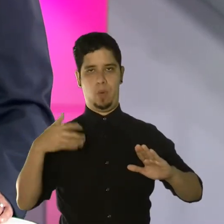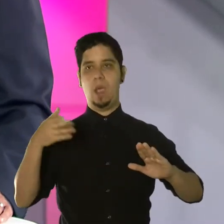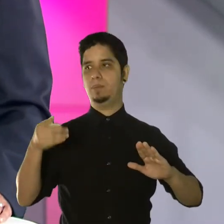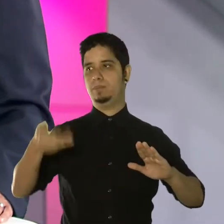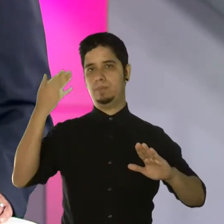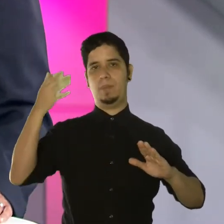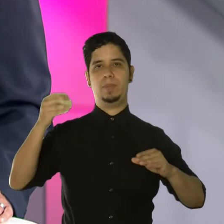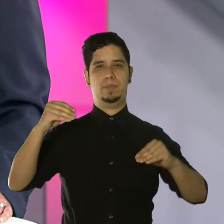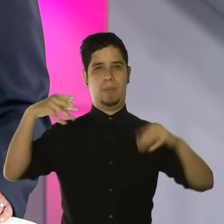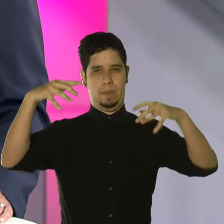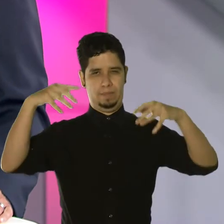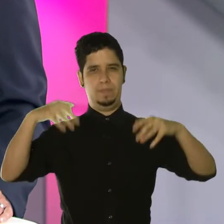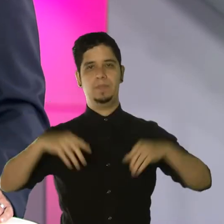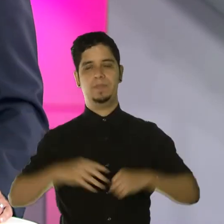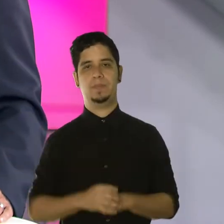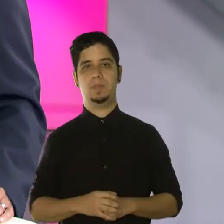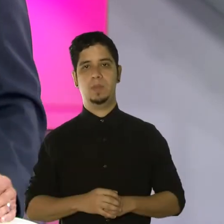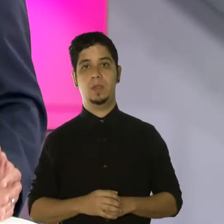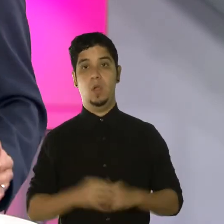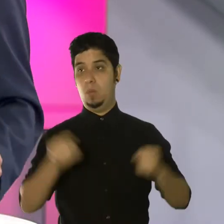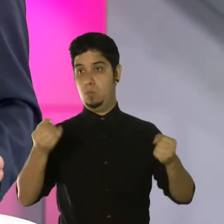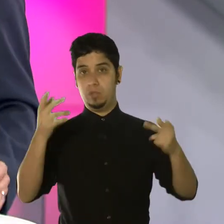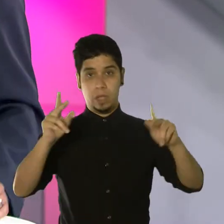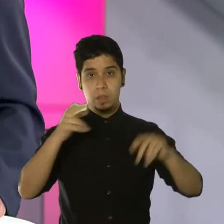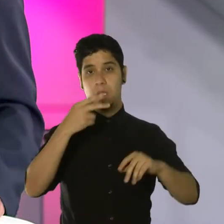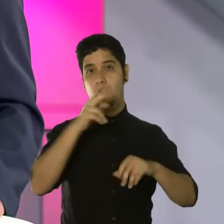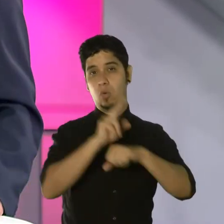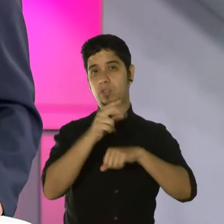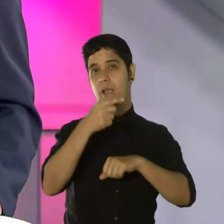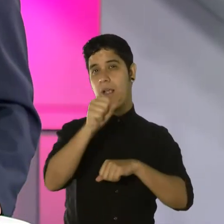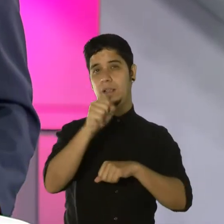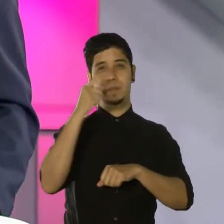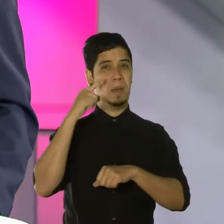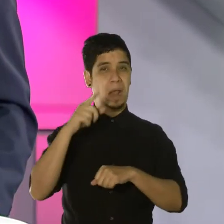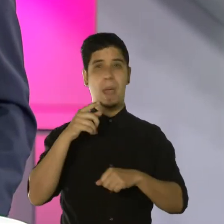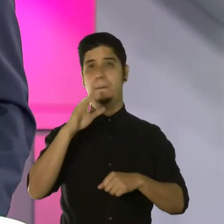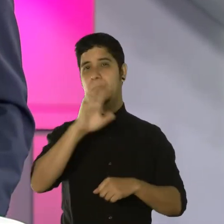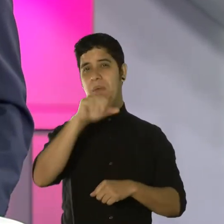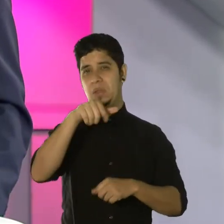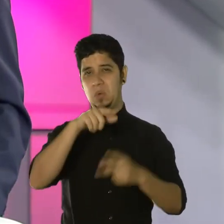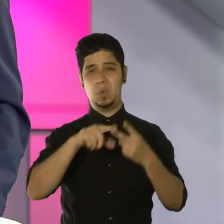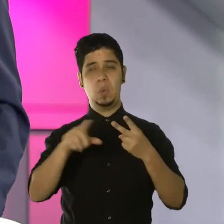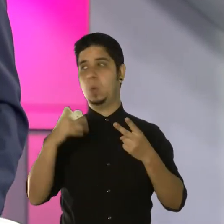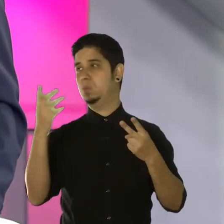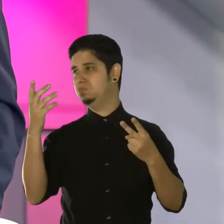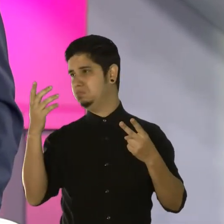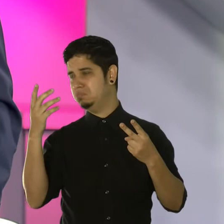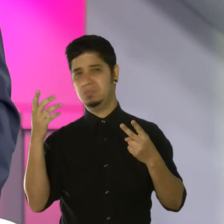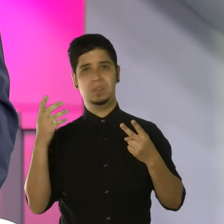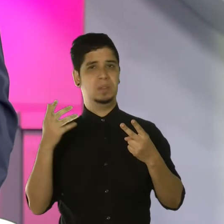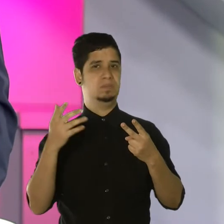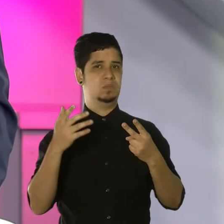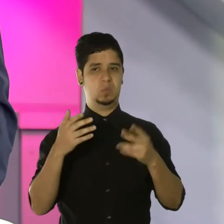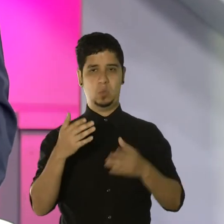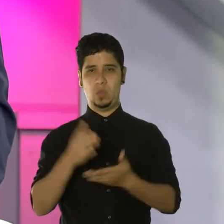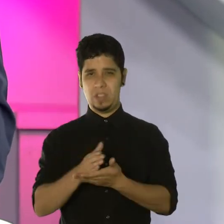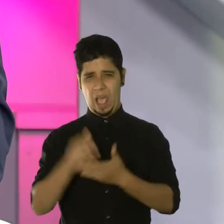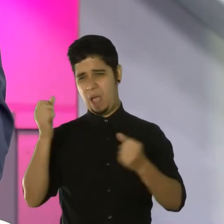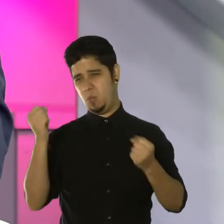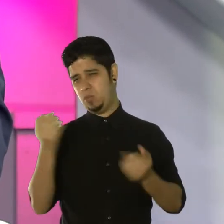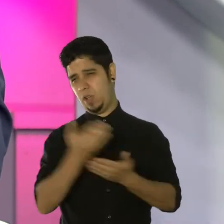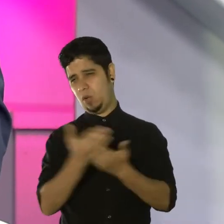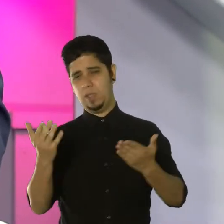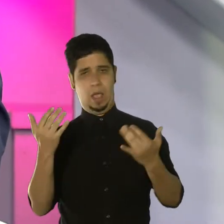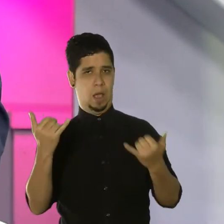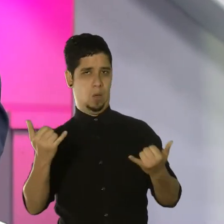sus barbacoas, para linternas, acampar y todo ello, y hay que hacer un aviso muy importante que